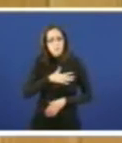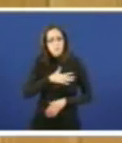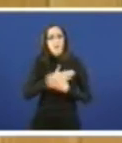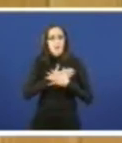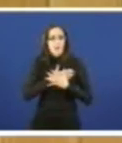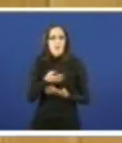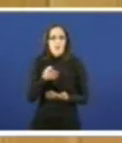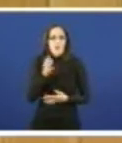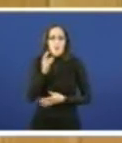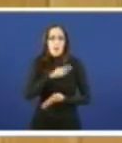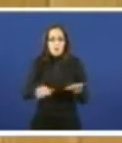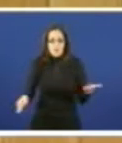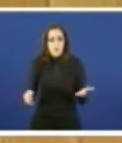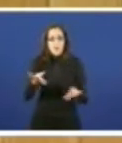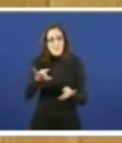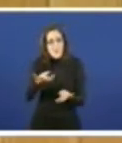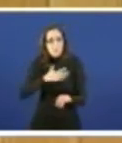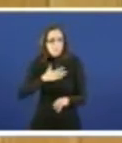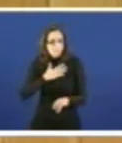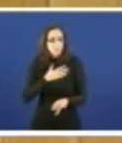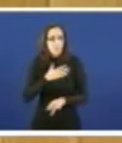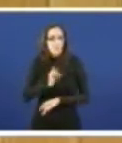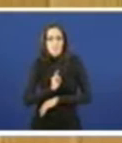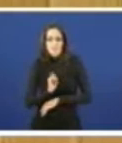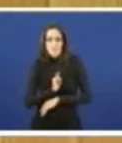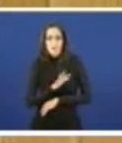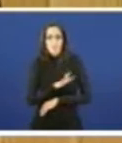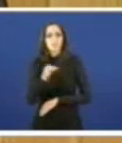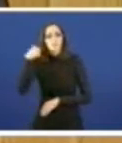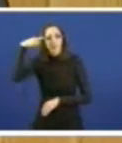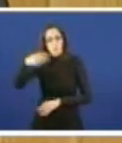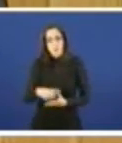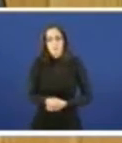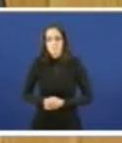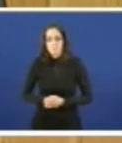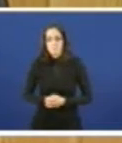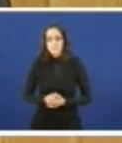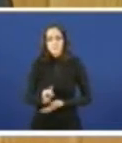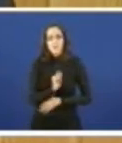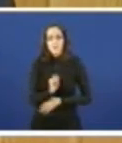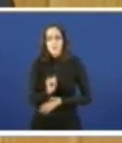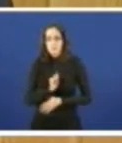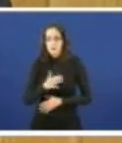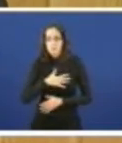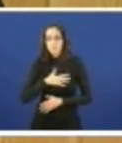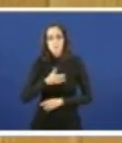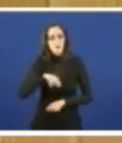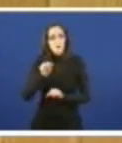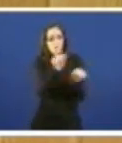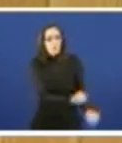de que queremos a esta terra, a súa identidade e a súa cultura. A identidade que nosoutros